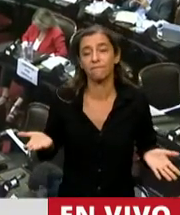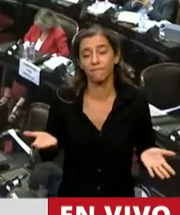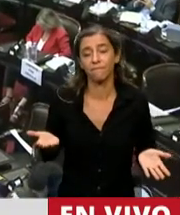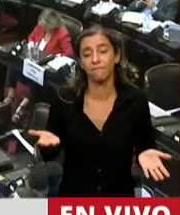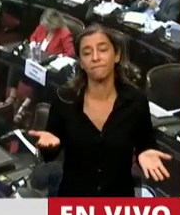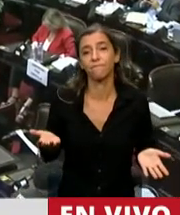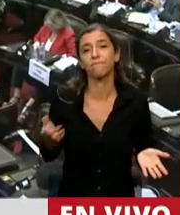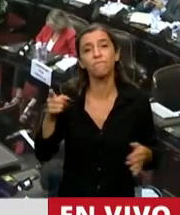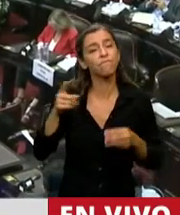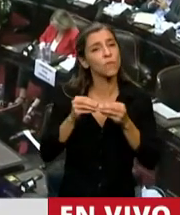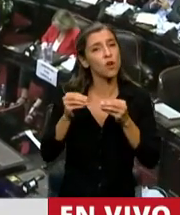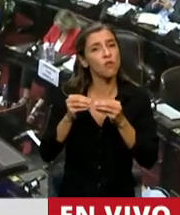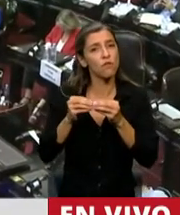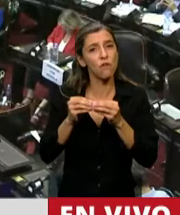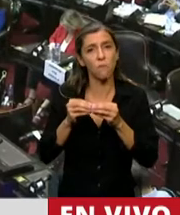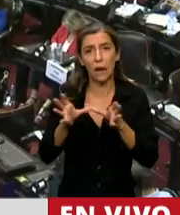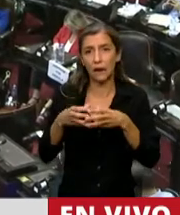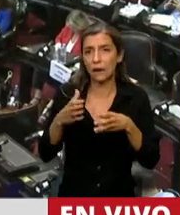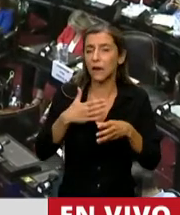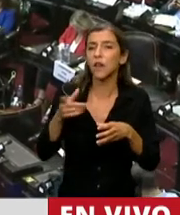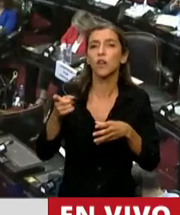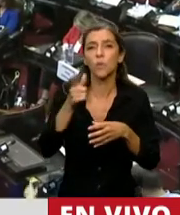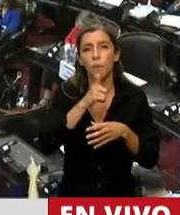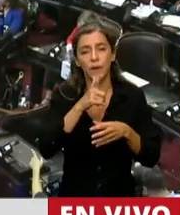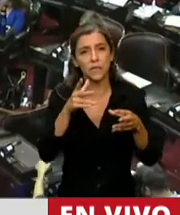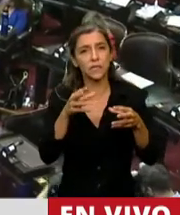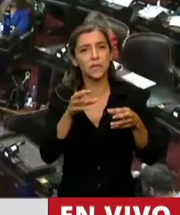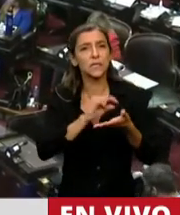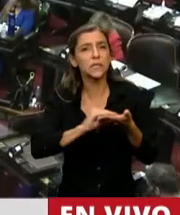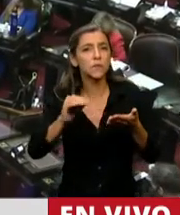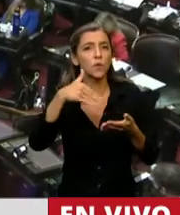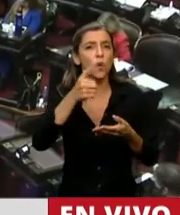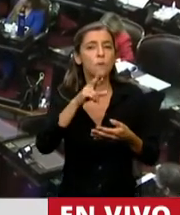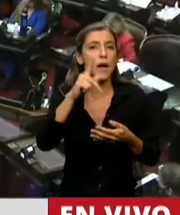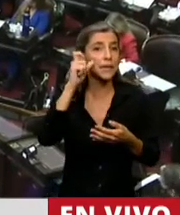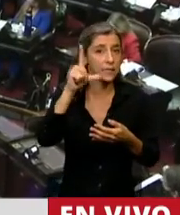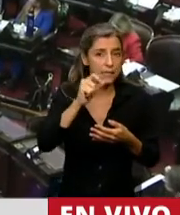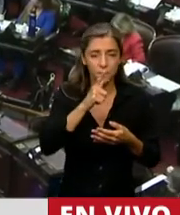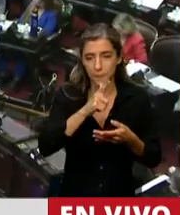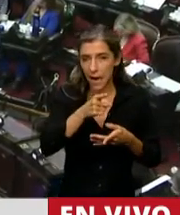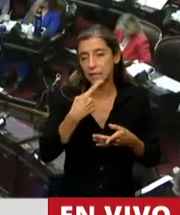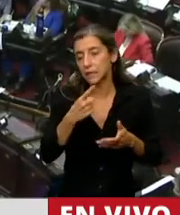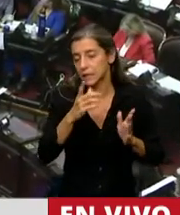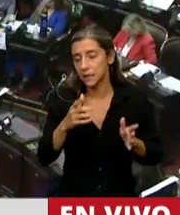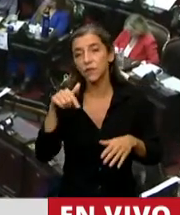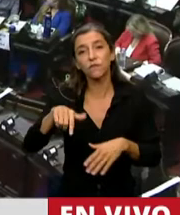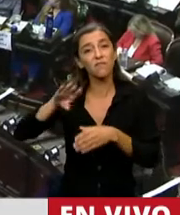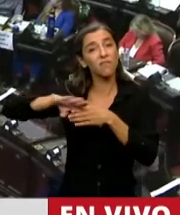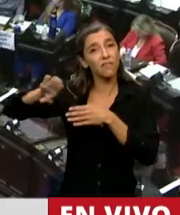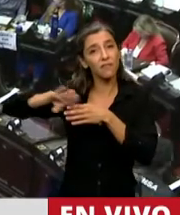de mis compañeros de bancada, creo que fue el diputado Marcelo, sobre lo que es esta deuda, una